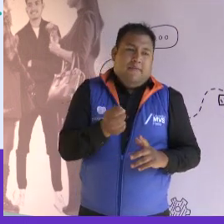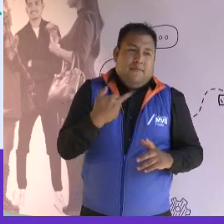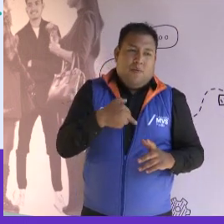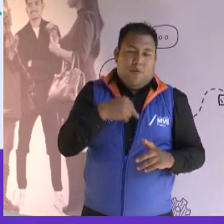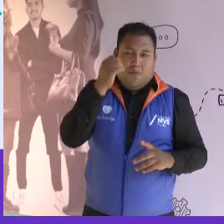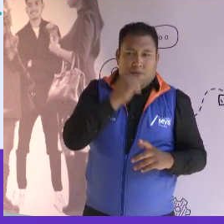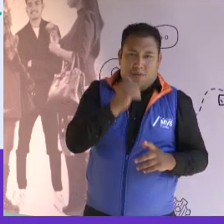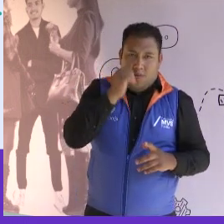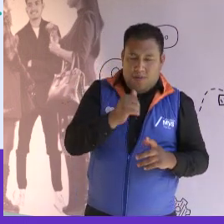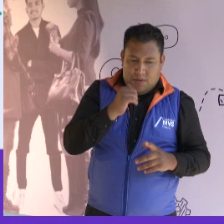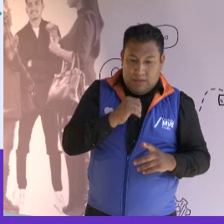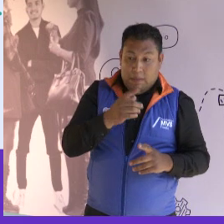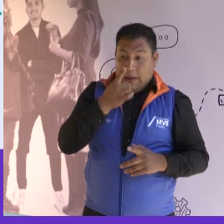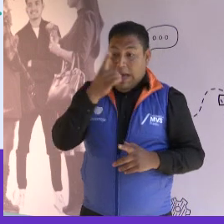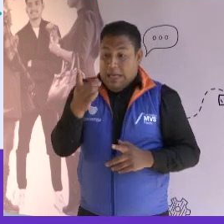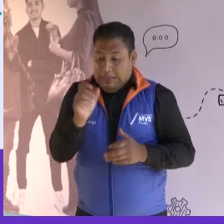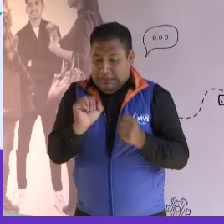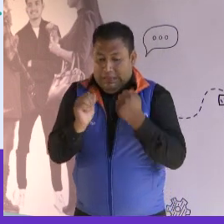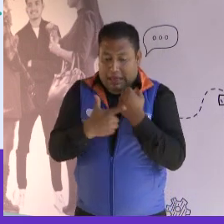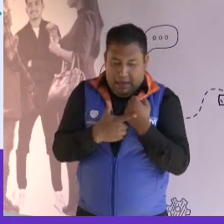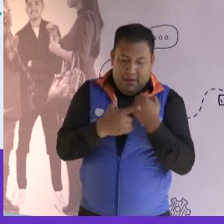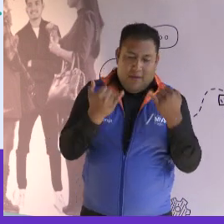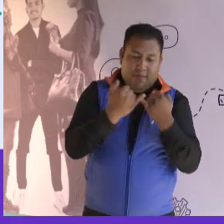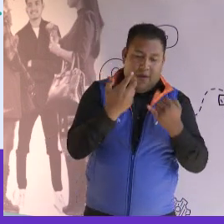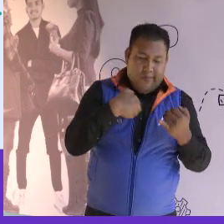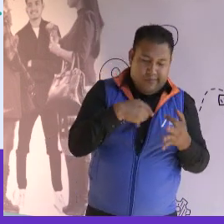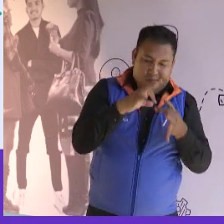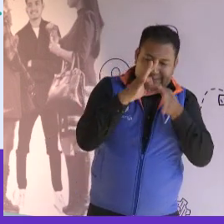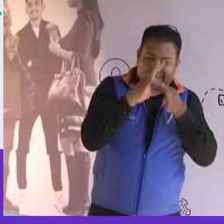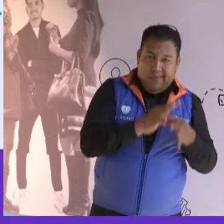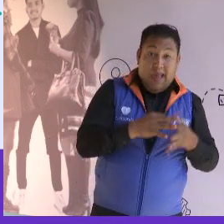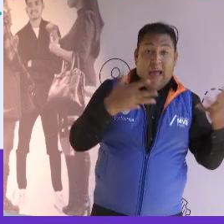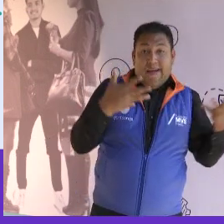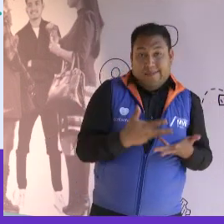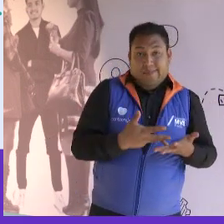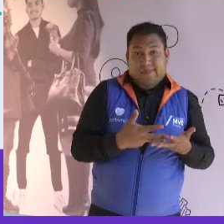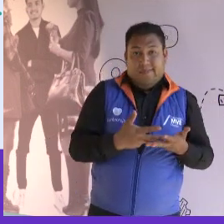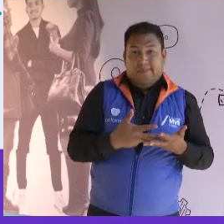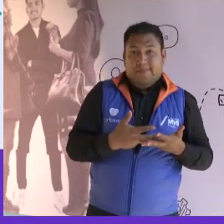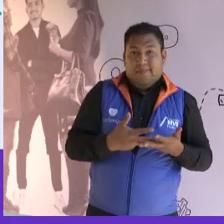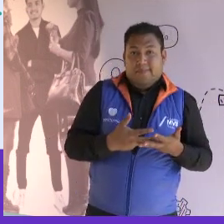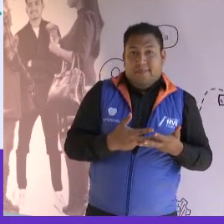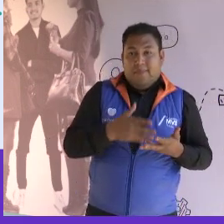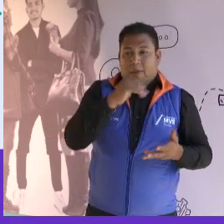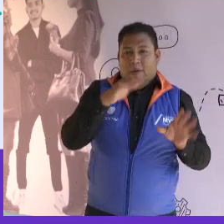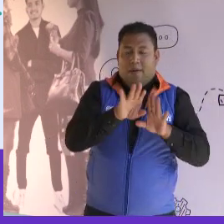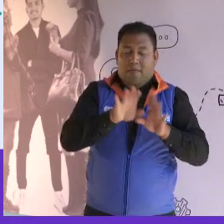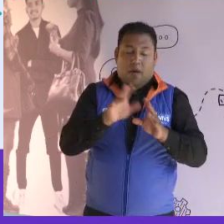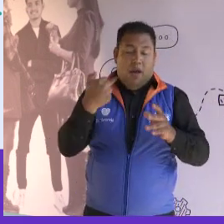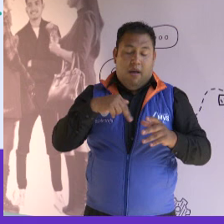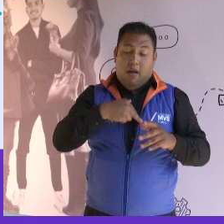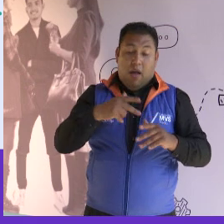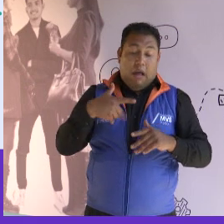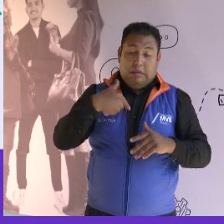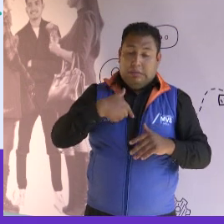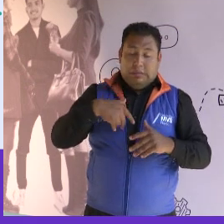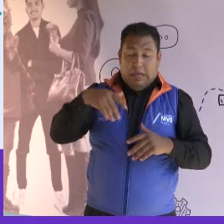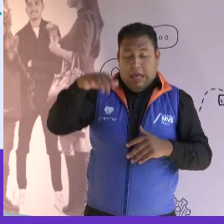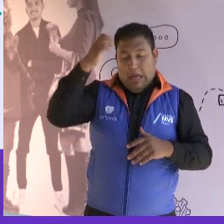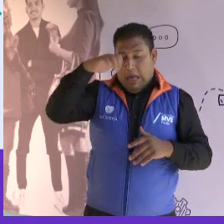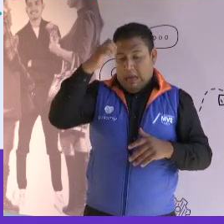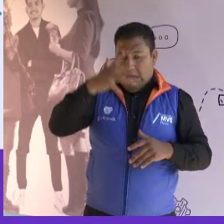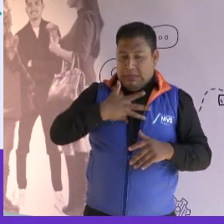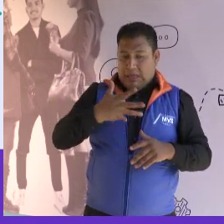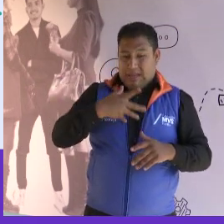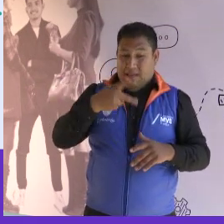Entonces hay que abrir la información y abrirse al escrutinio público. Lo segundo es la claridad de la causa. Creo que la claridad de